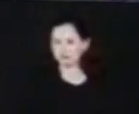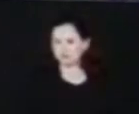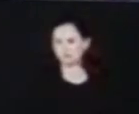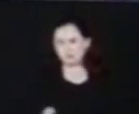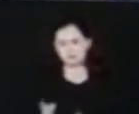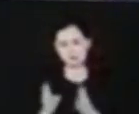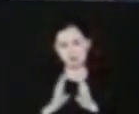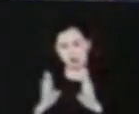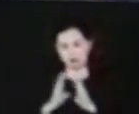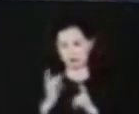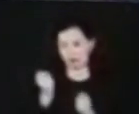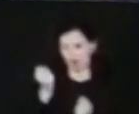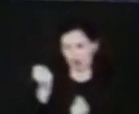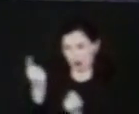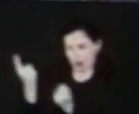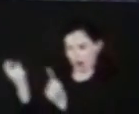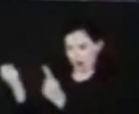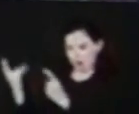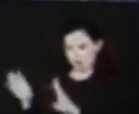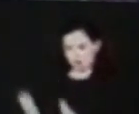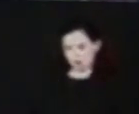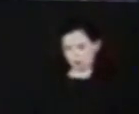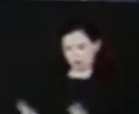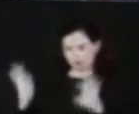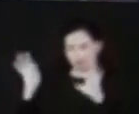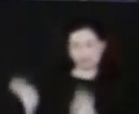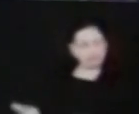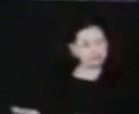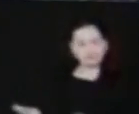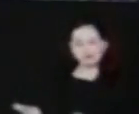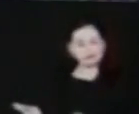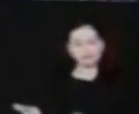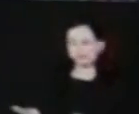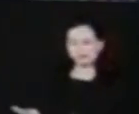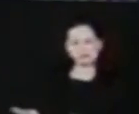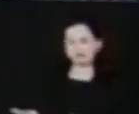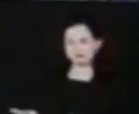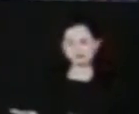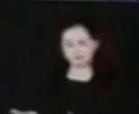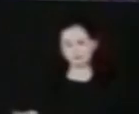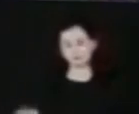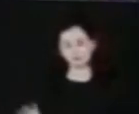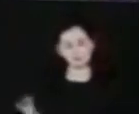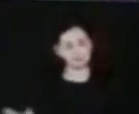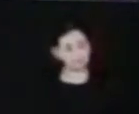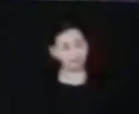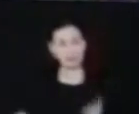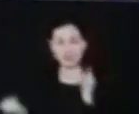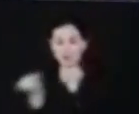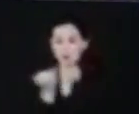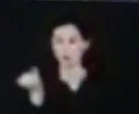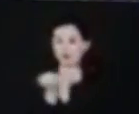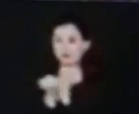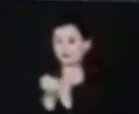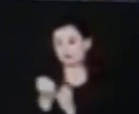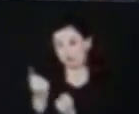han ostentado comportamientos intachables, y tampoco debe omitirse el hecho de